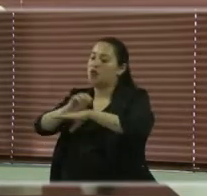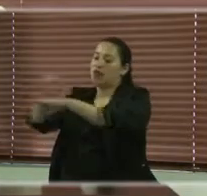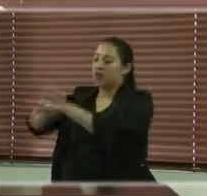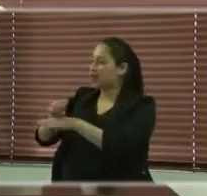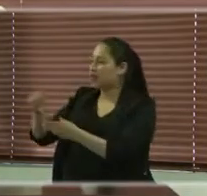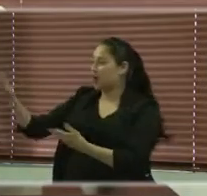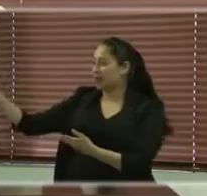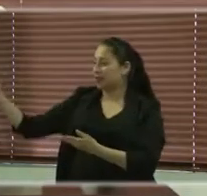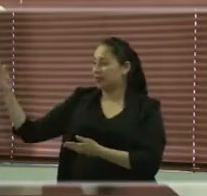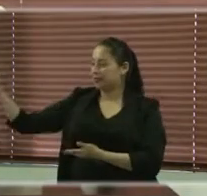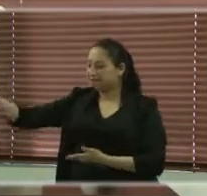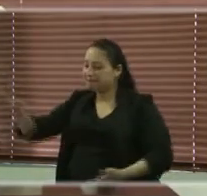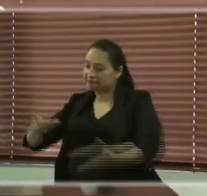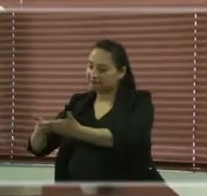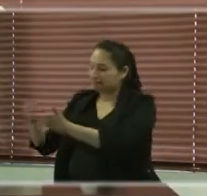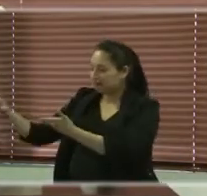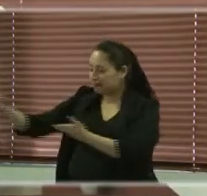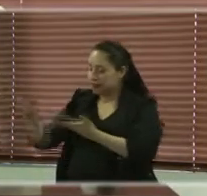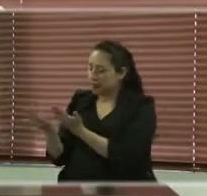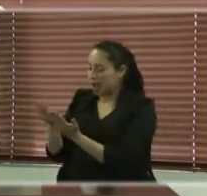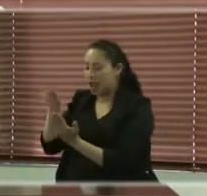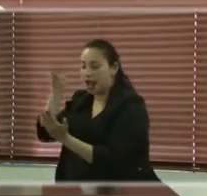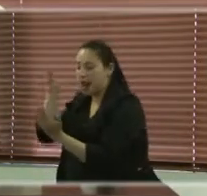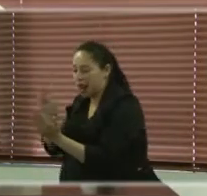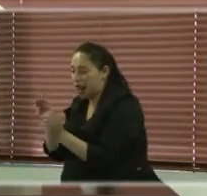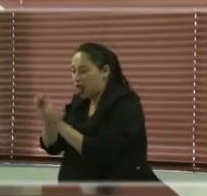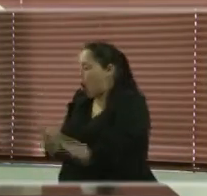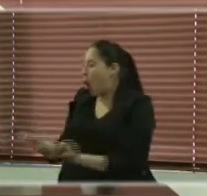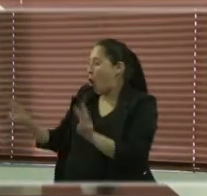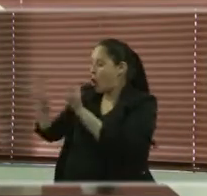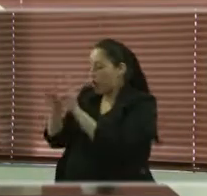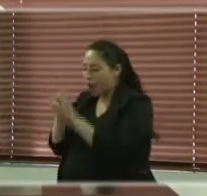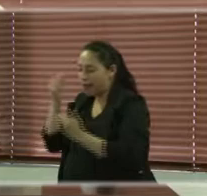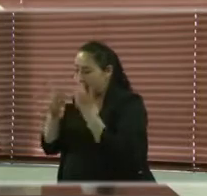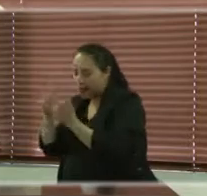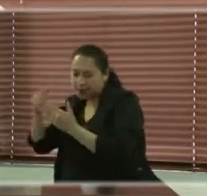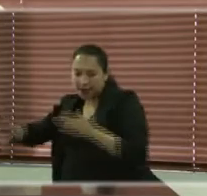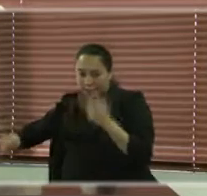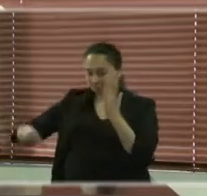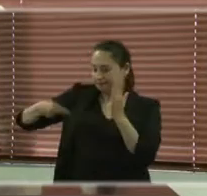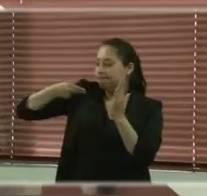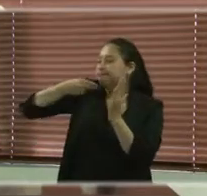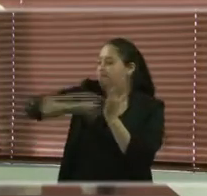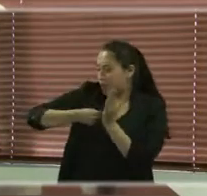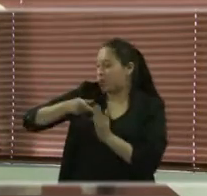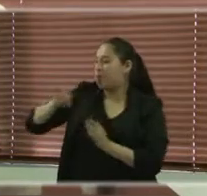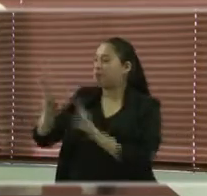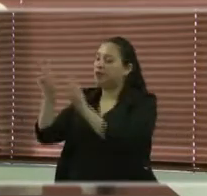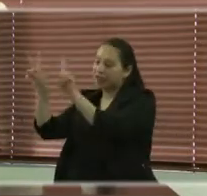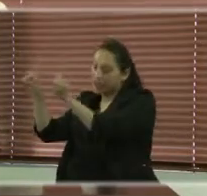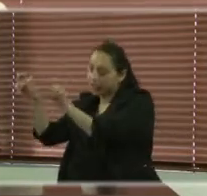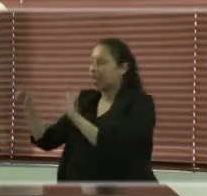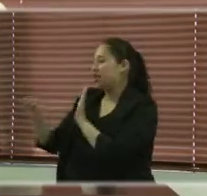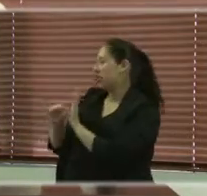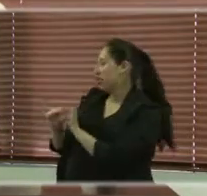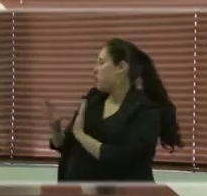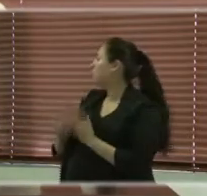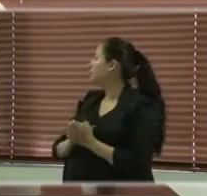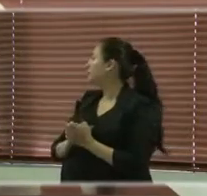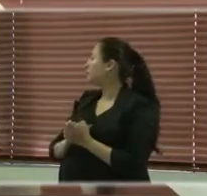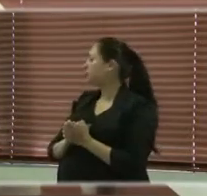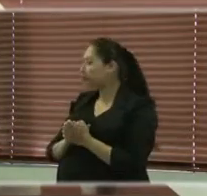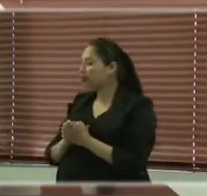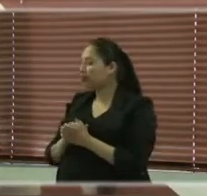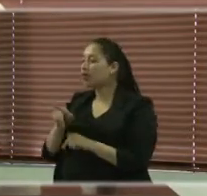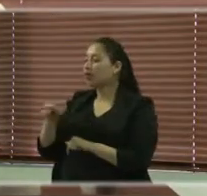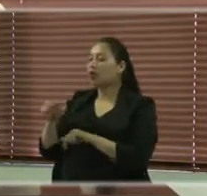comités u otras agencias especializadas de uno haya emitido en relación a esa temática el